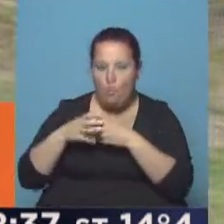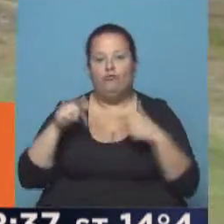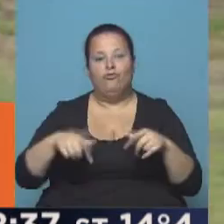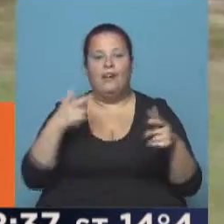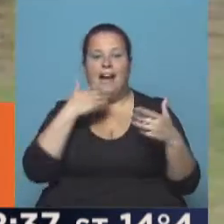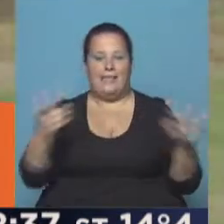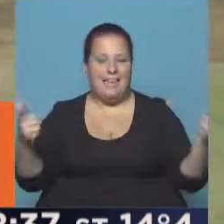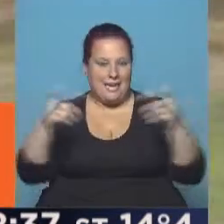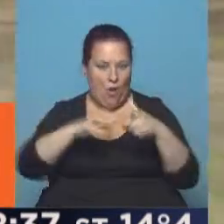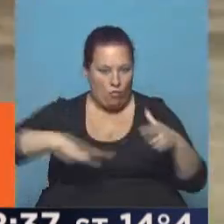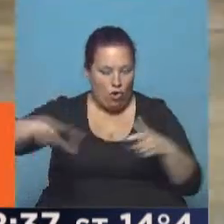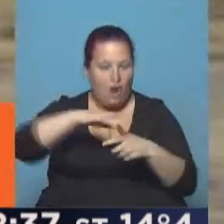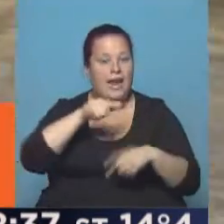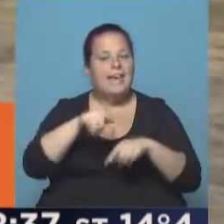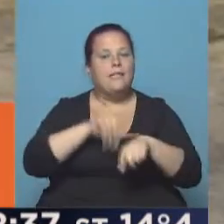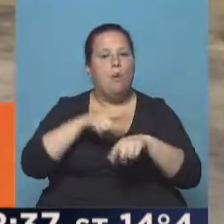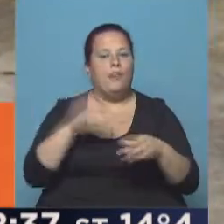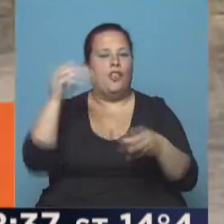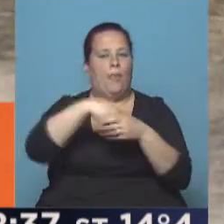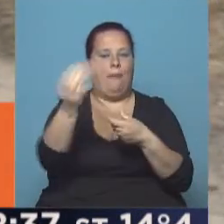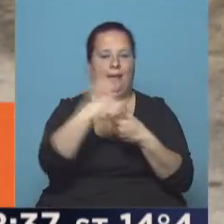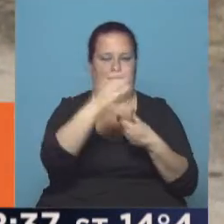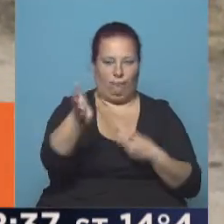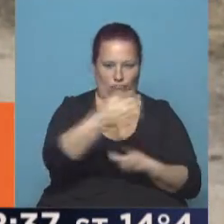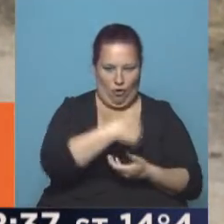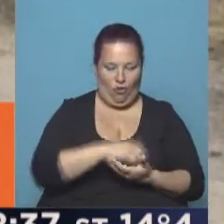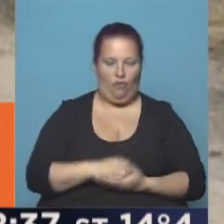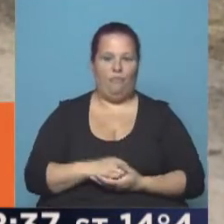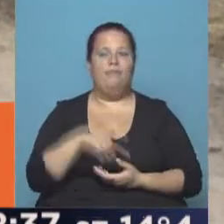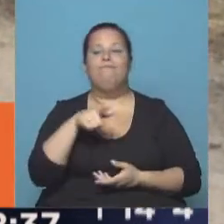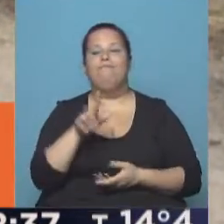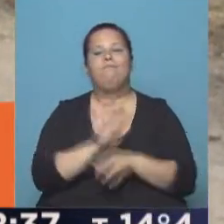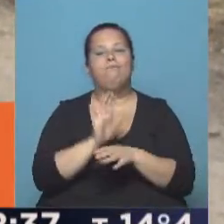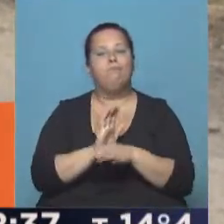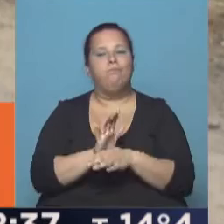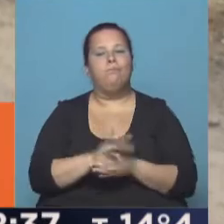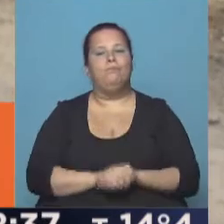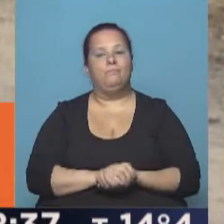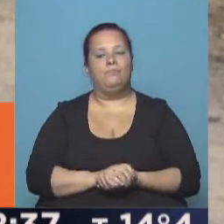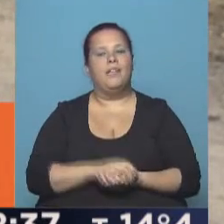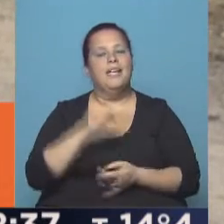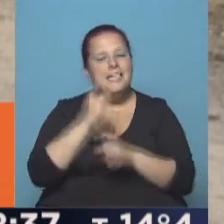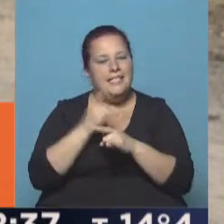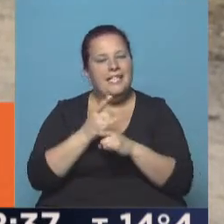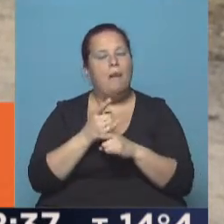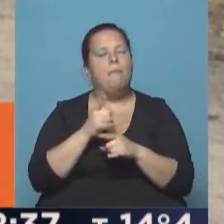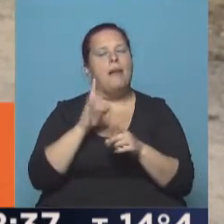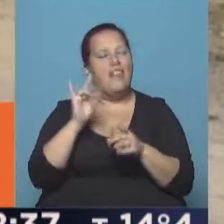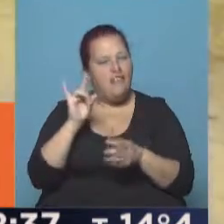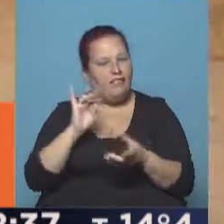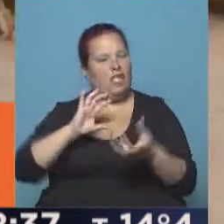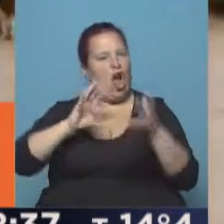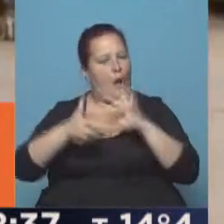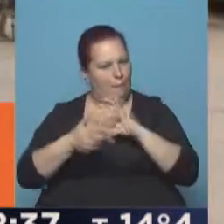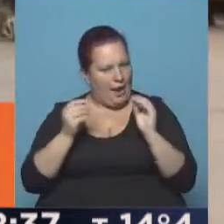conformada esa mesa, y es el proceso participativo, que es algo que siempre ha sido muy complejo y difícil